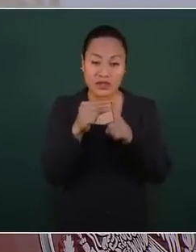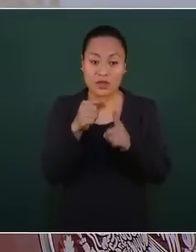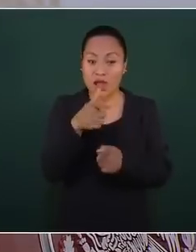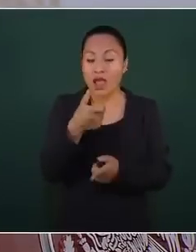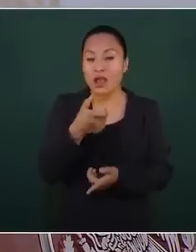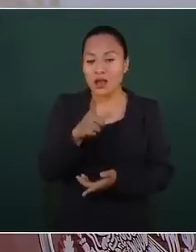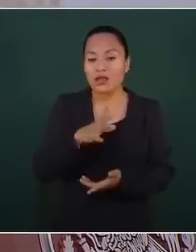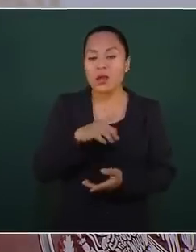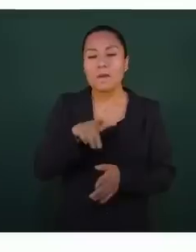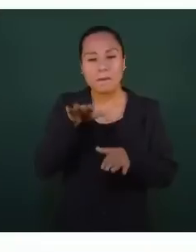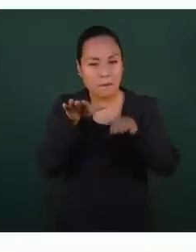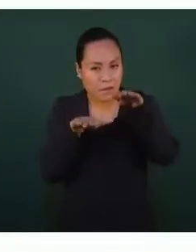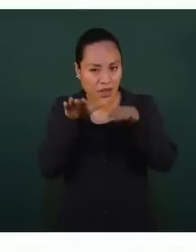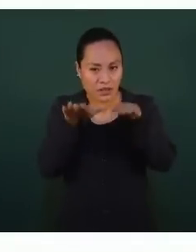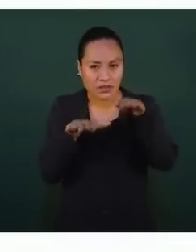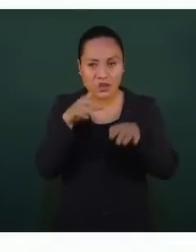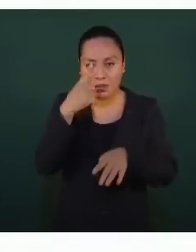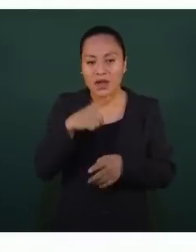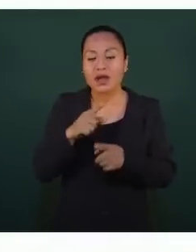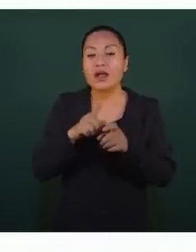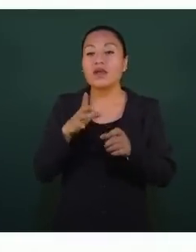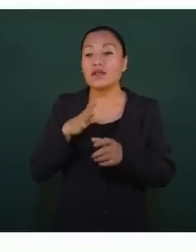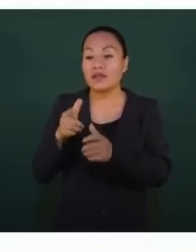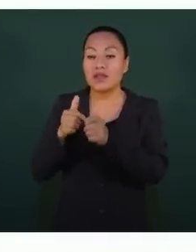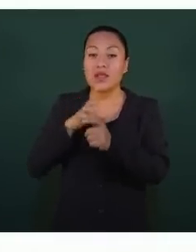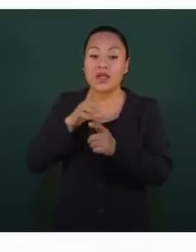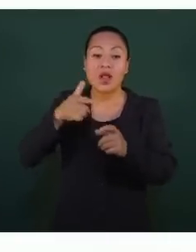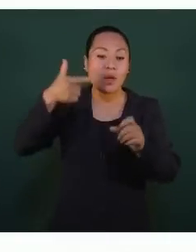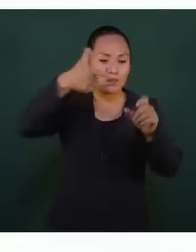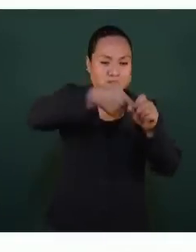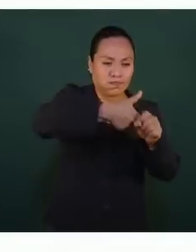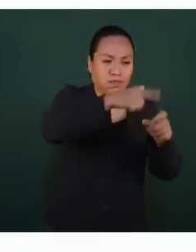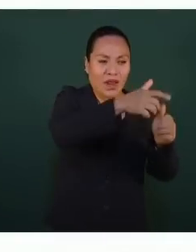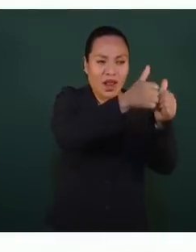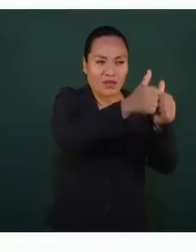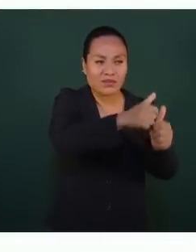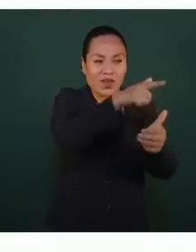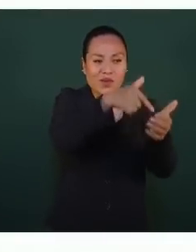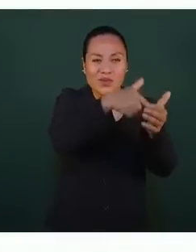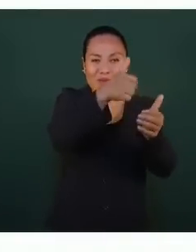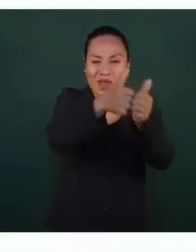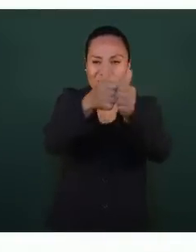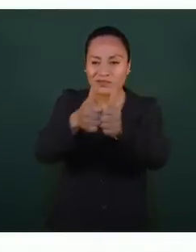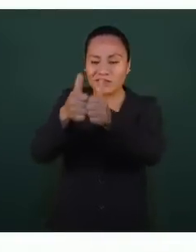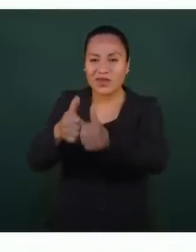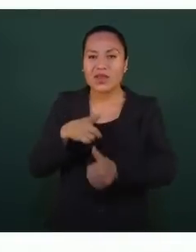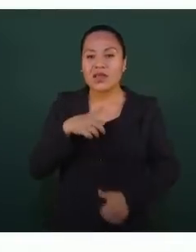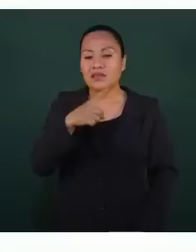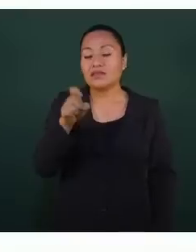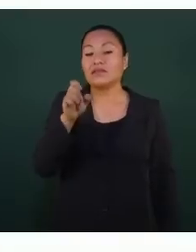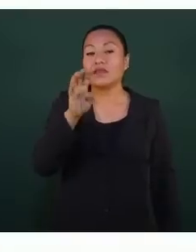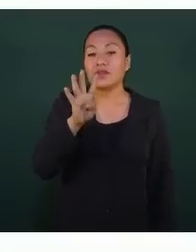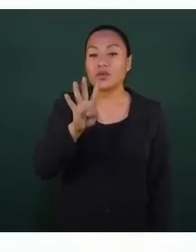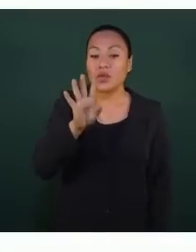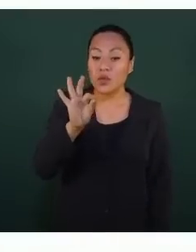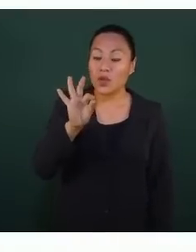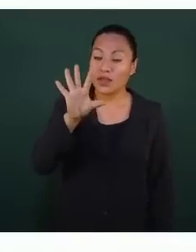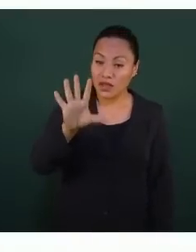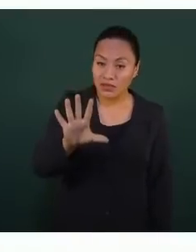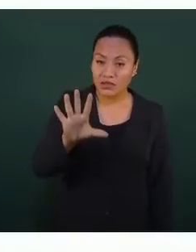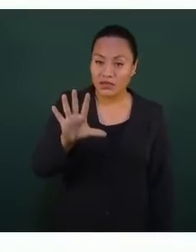el precio promedio para tanque estacionario por litro en el país. Acuérdense que son